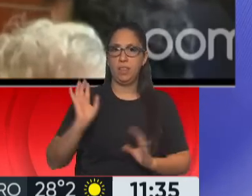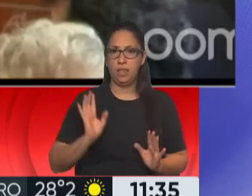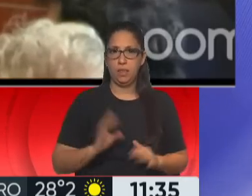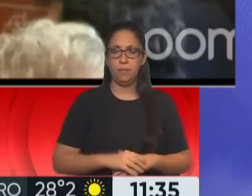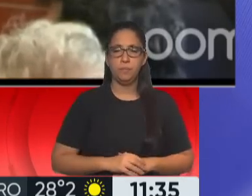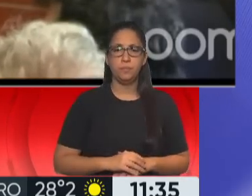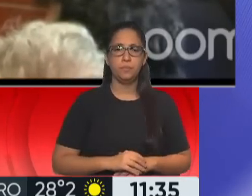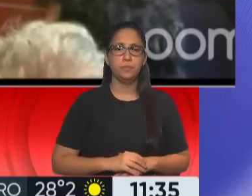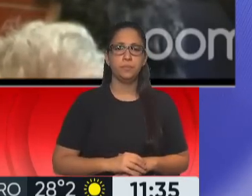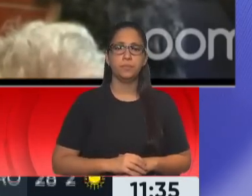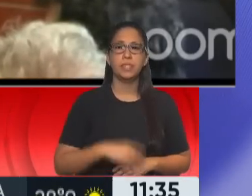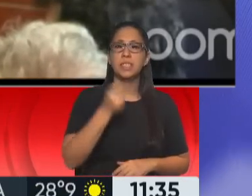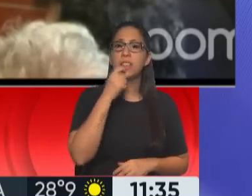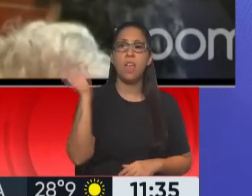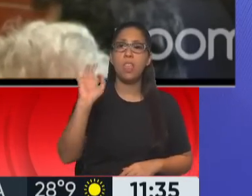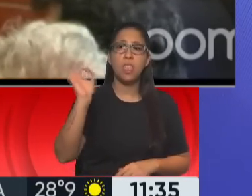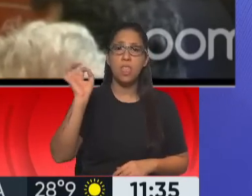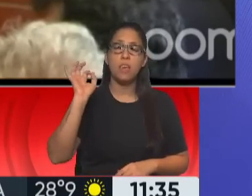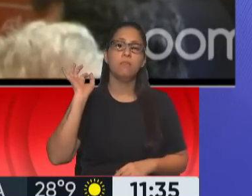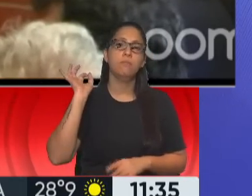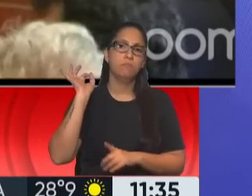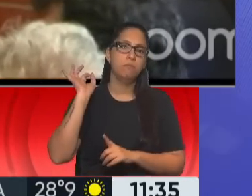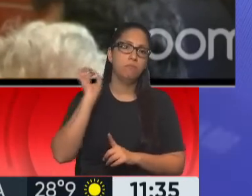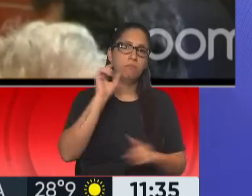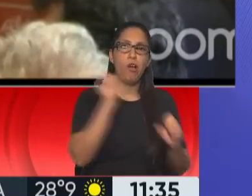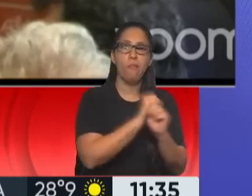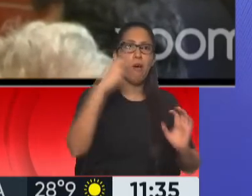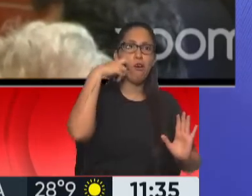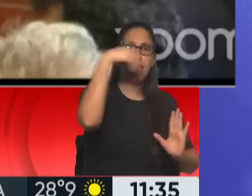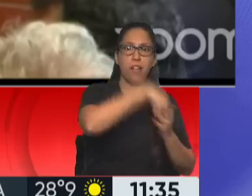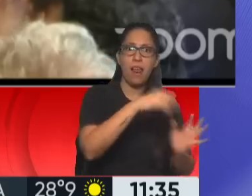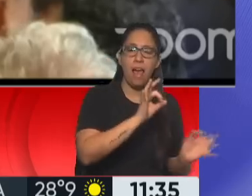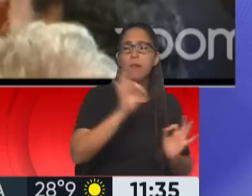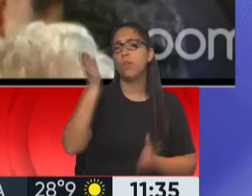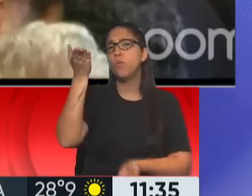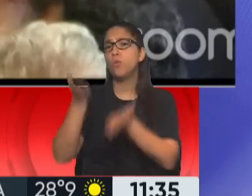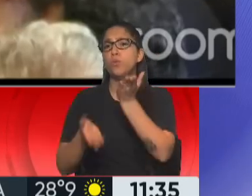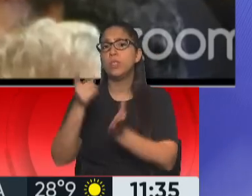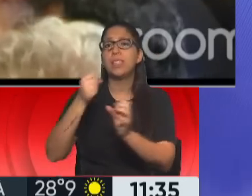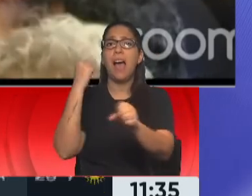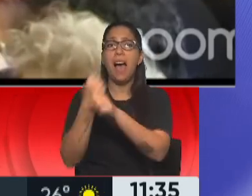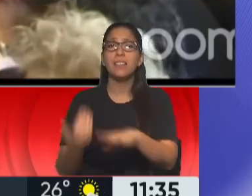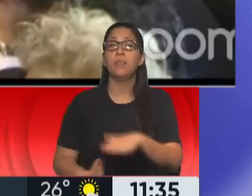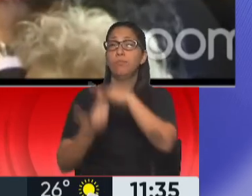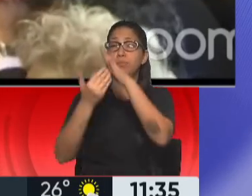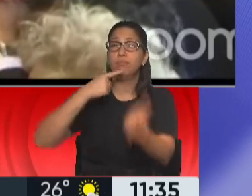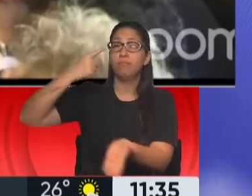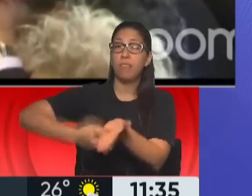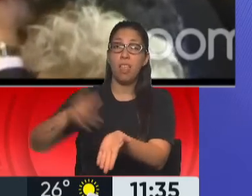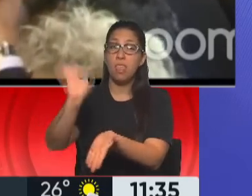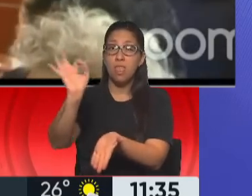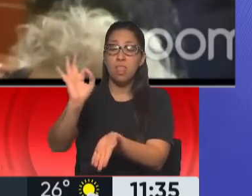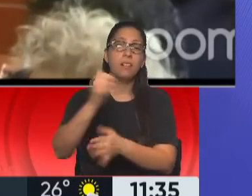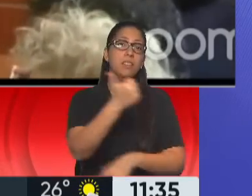Pero si no sale esa cuestión, desde lo judicial hasta que la Corte no resuelva, ni los